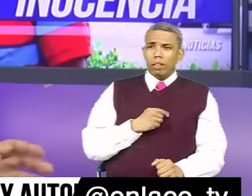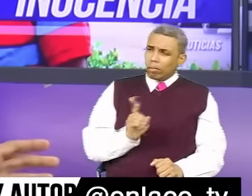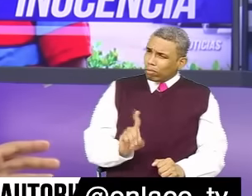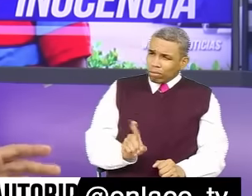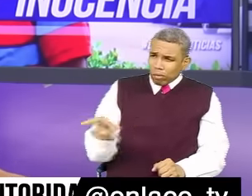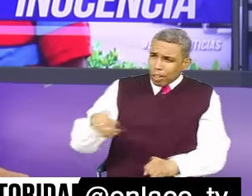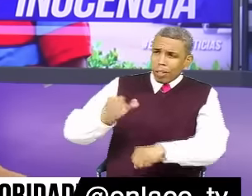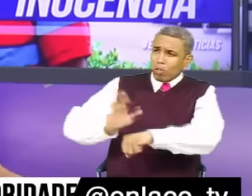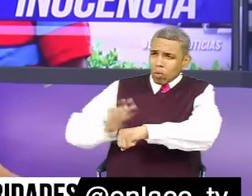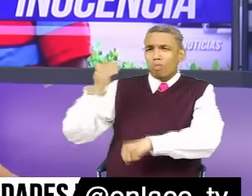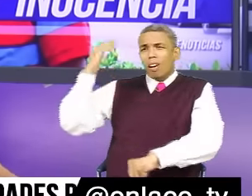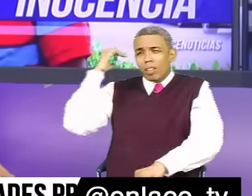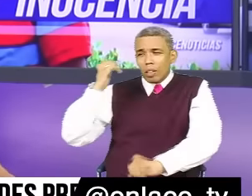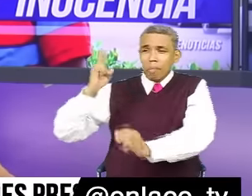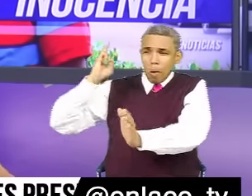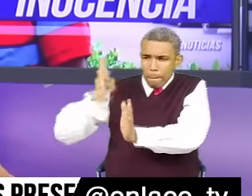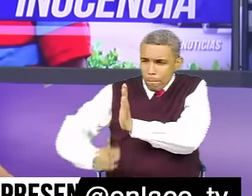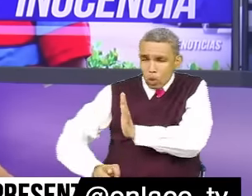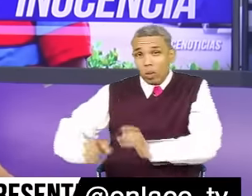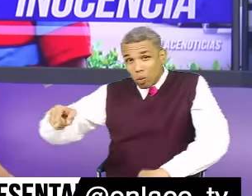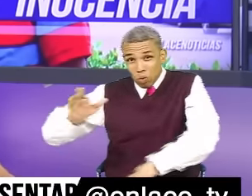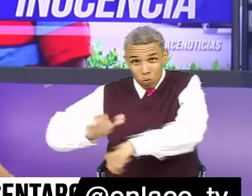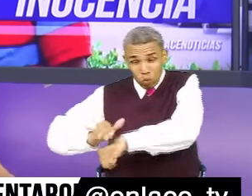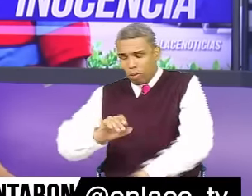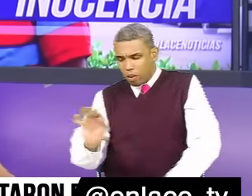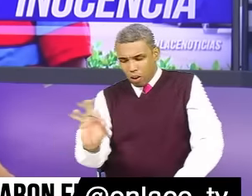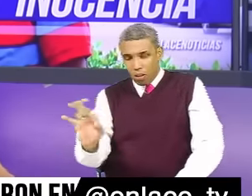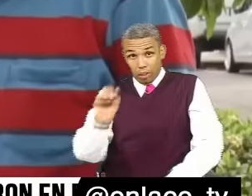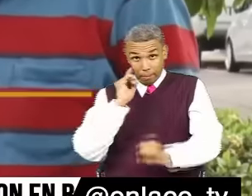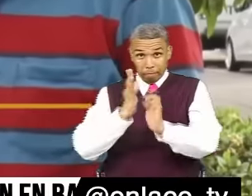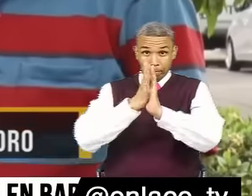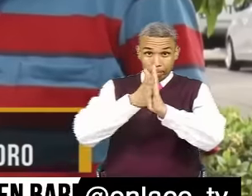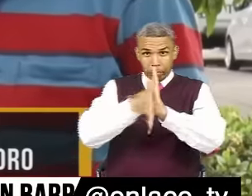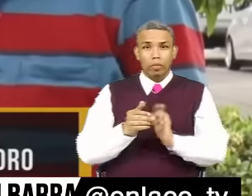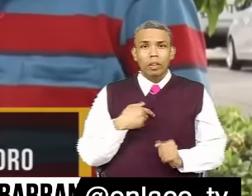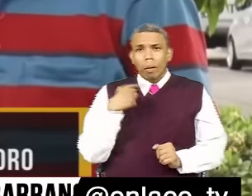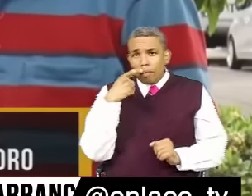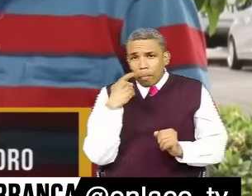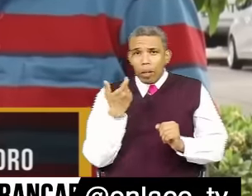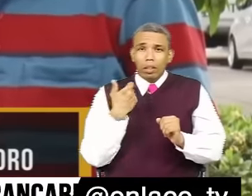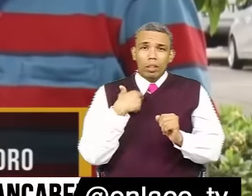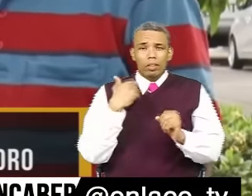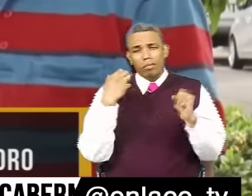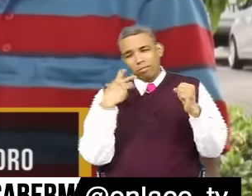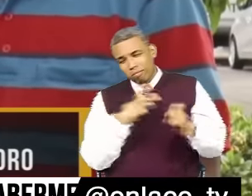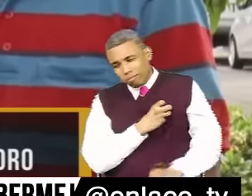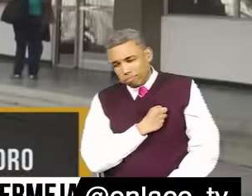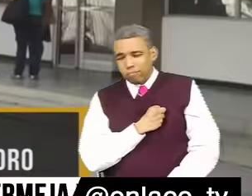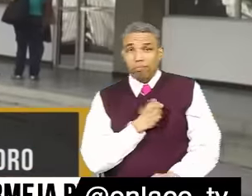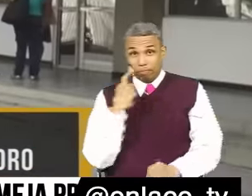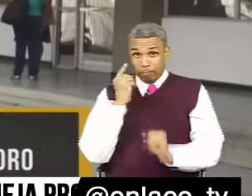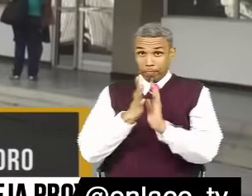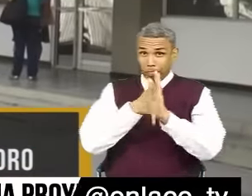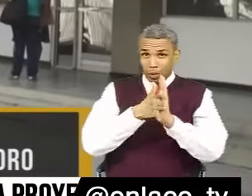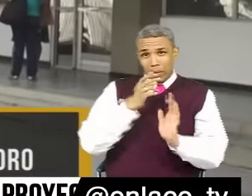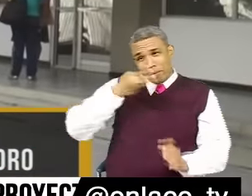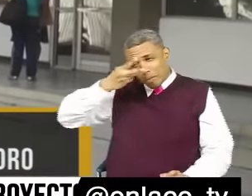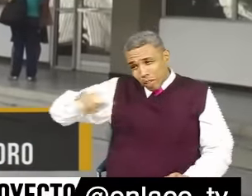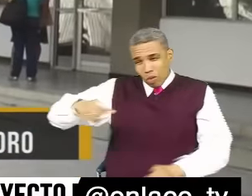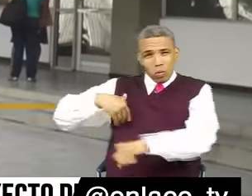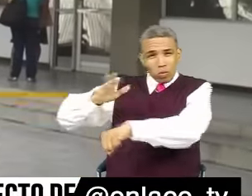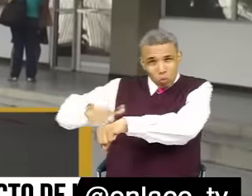Conejo, apodo que tendría el verdadero asesino. Este padre angustiado le pide a la justicia ordinaria que deje libre a su hijo,